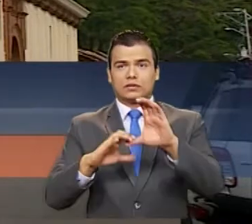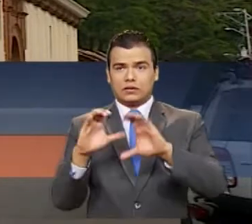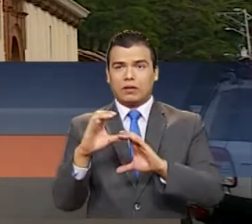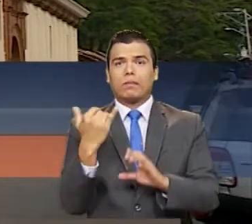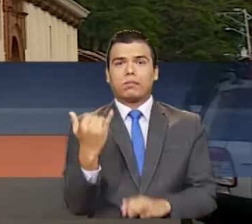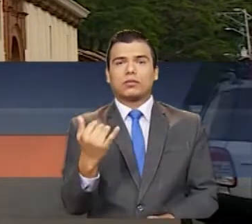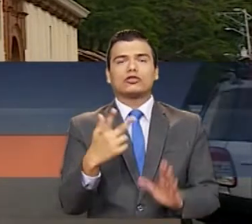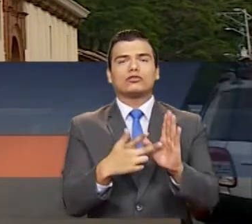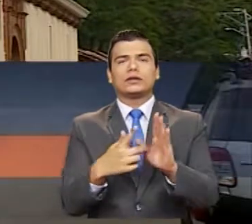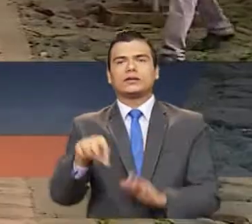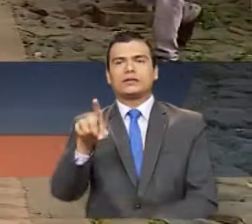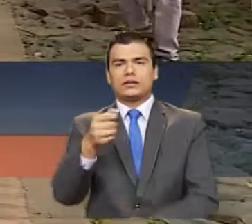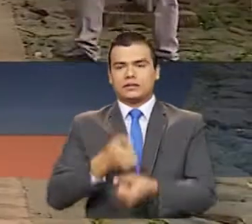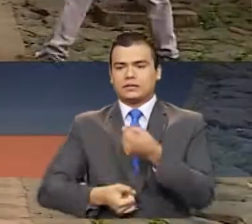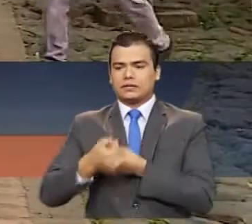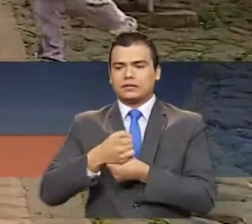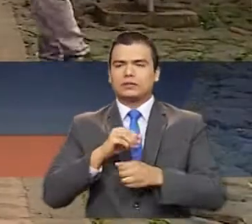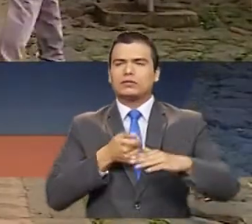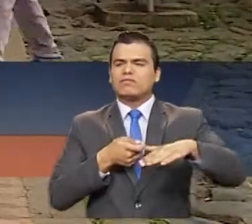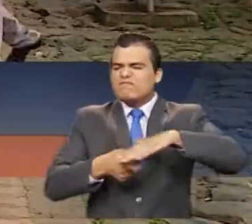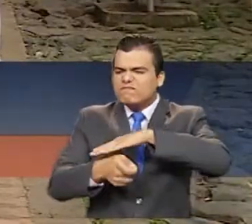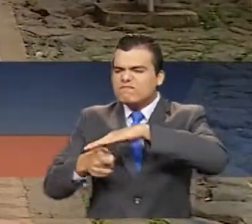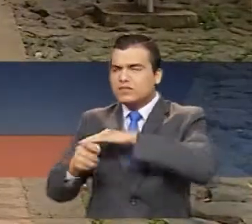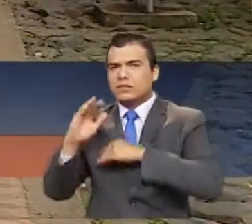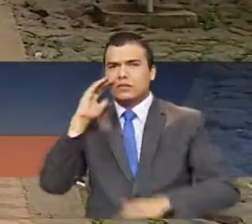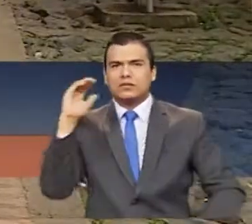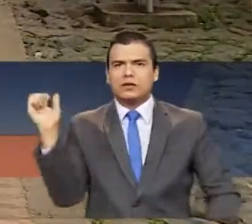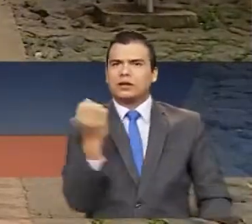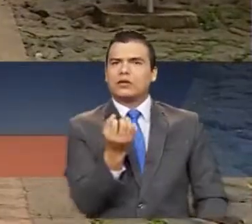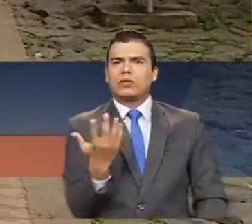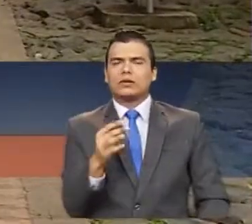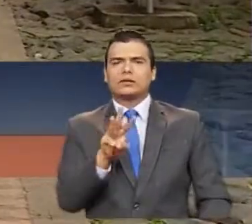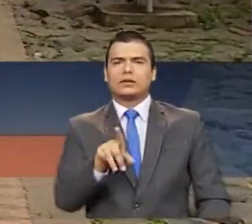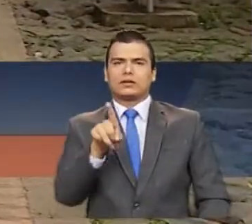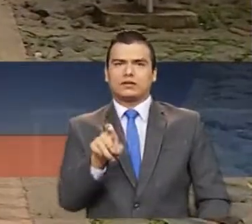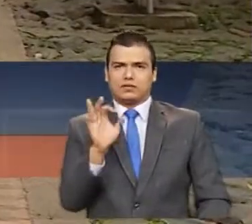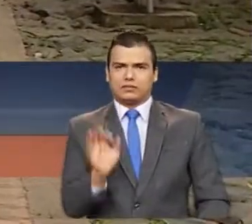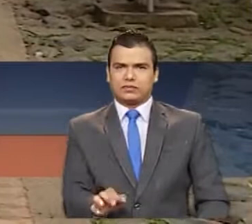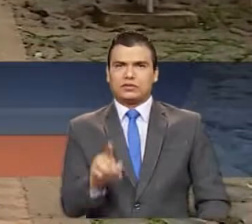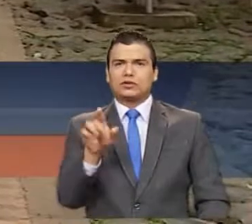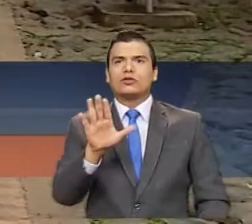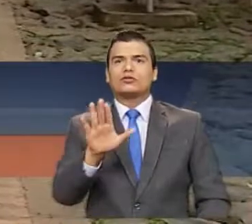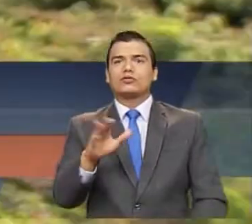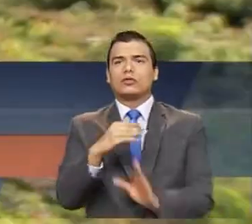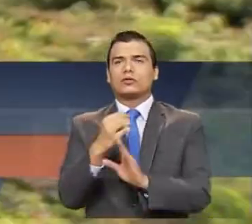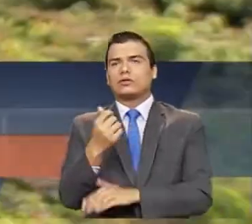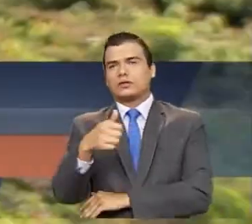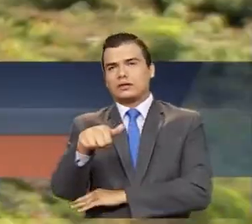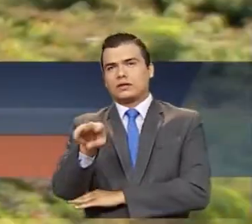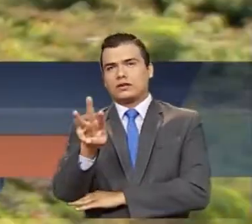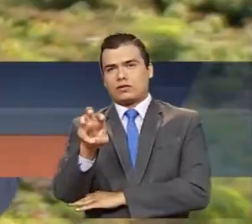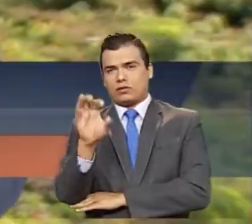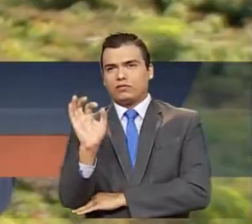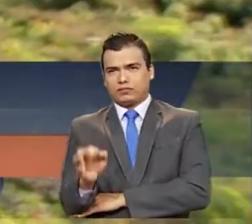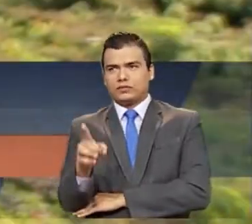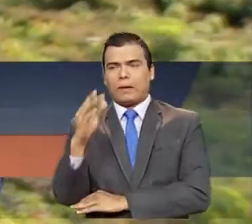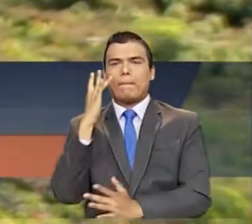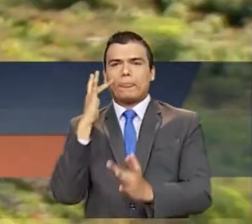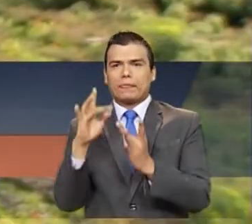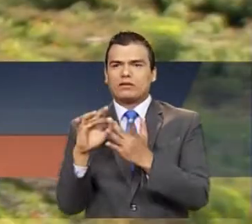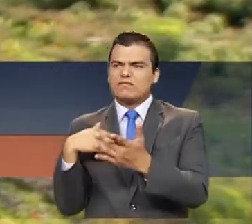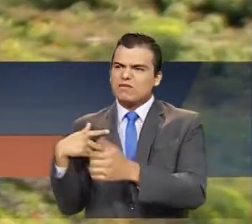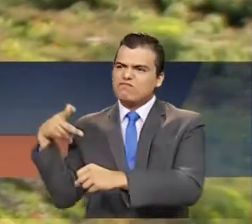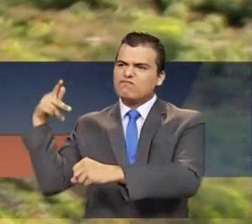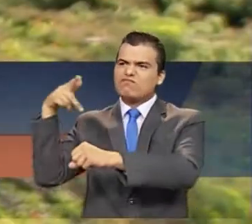se presentaron 36 muertes de mujeres de los cuales la mitad fueron tipificados como este delito pues en las próximas horas se espera un